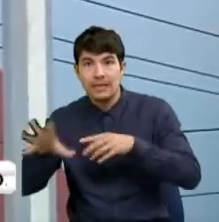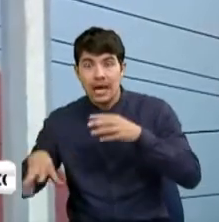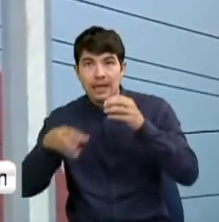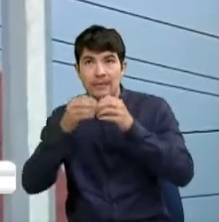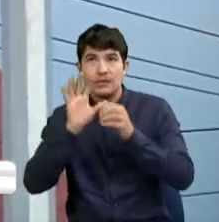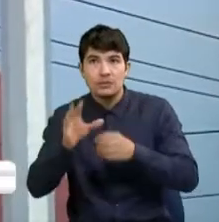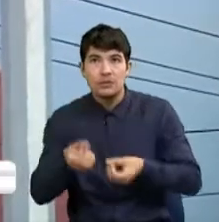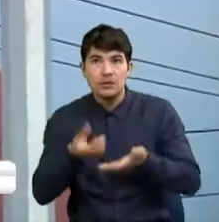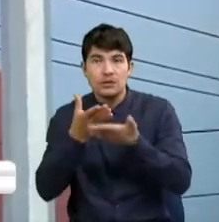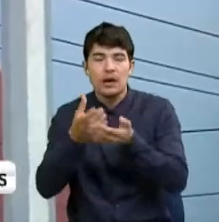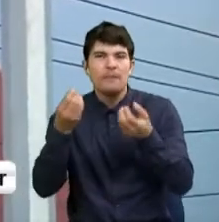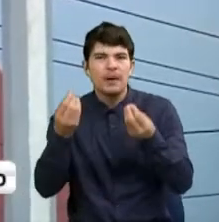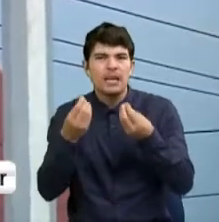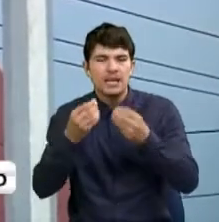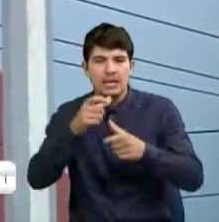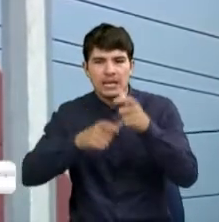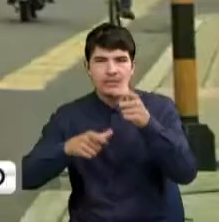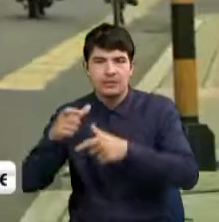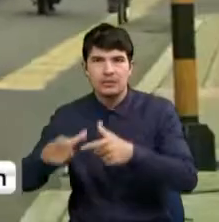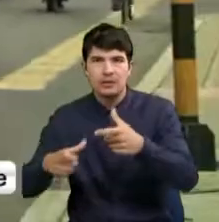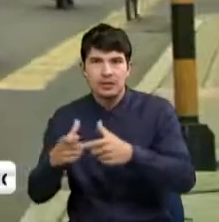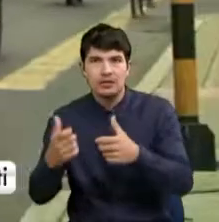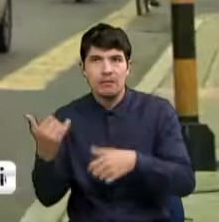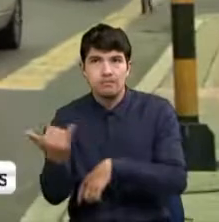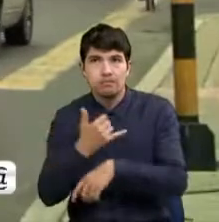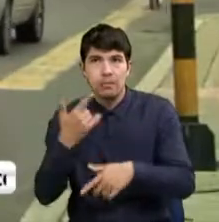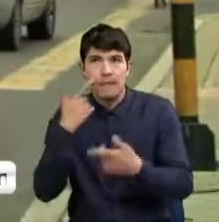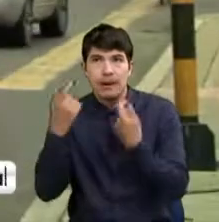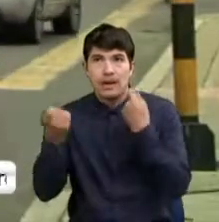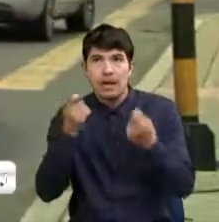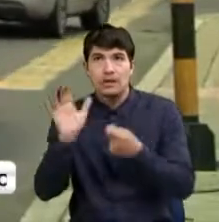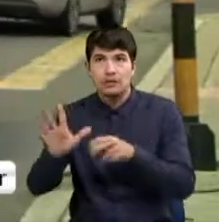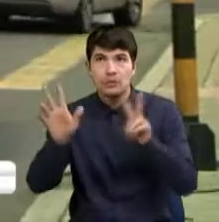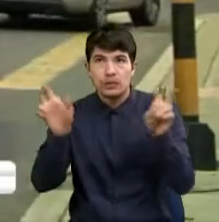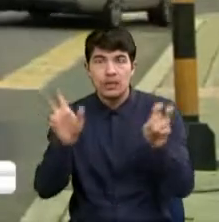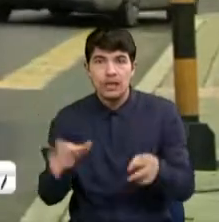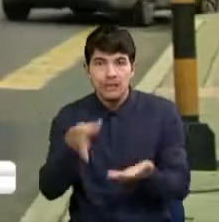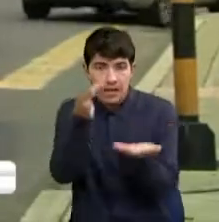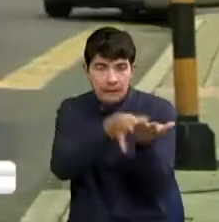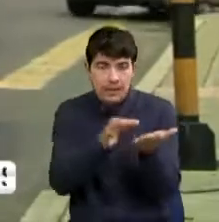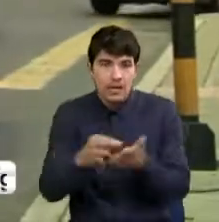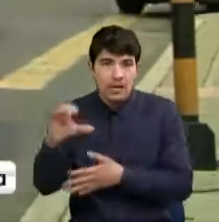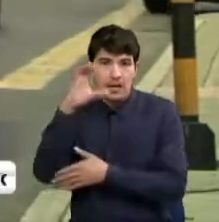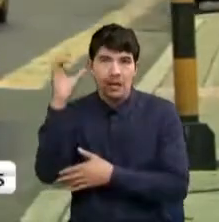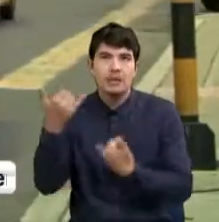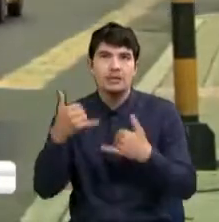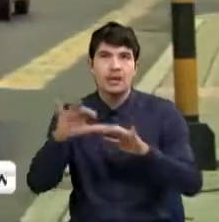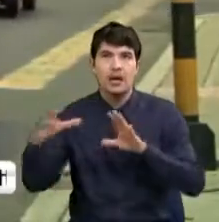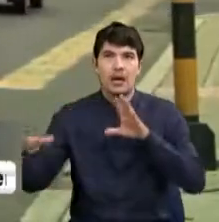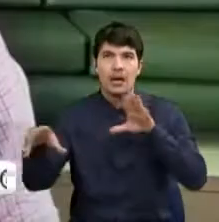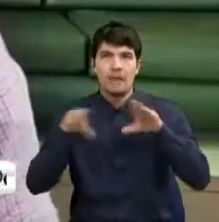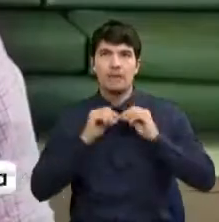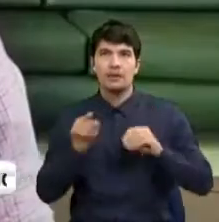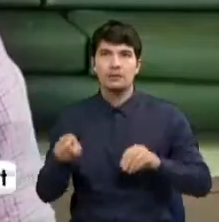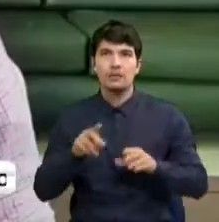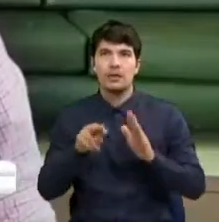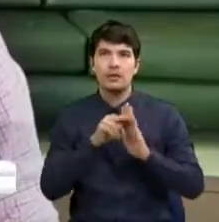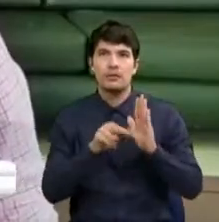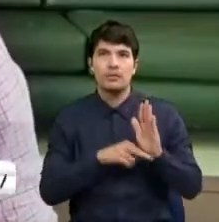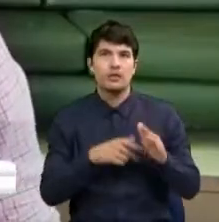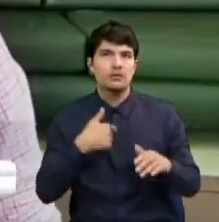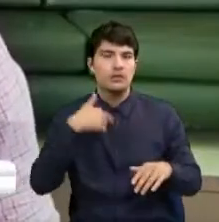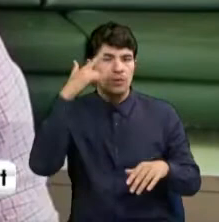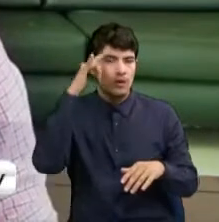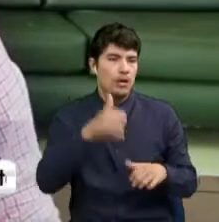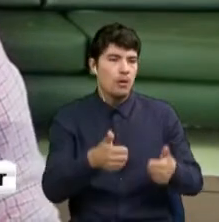propia para que los concesionarios actualmente quienes manejan el tema en las capitales del país se ajusten a la norma. Yo creo que es una